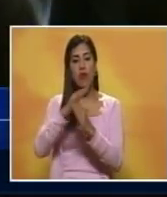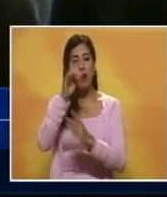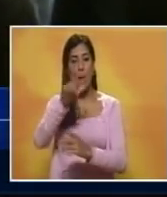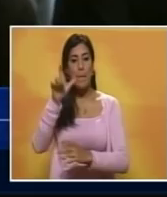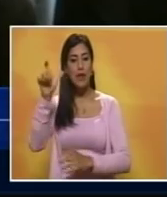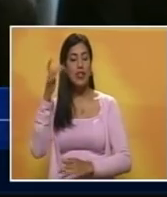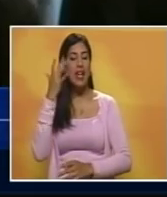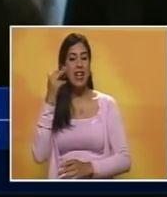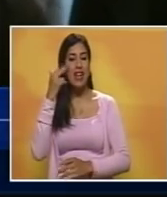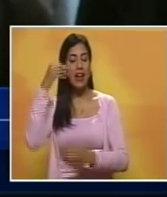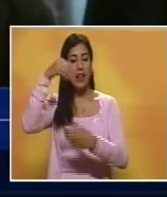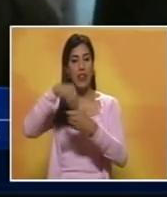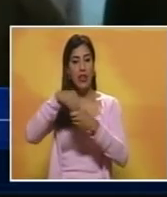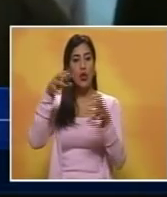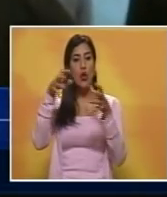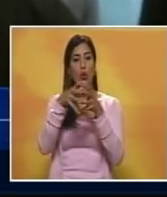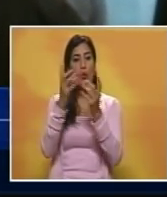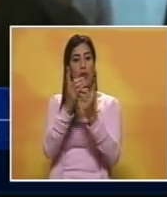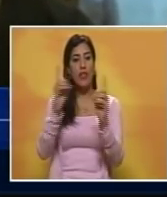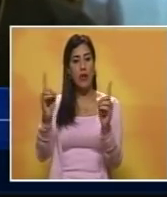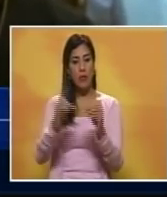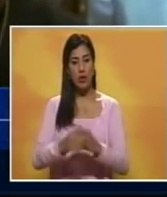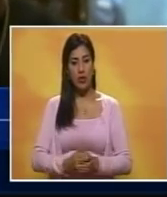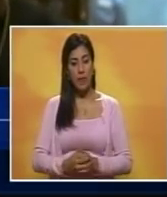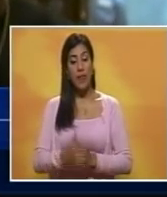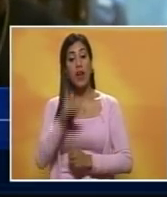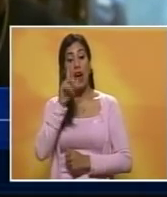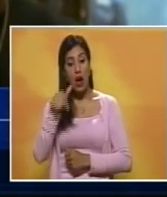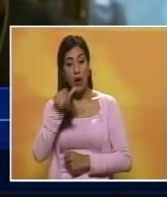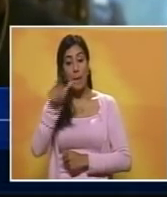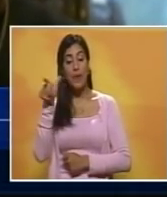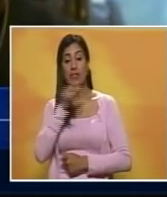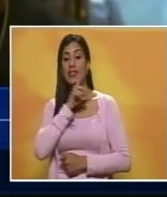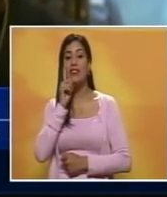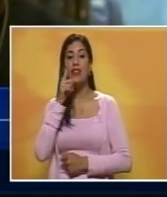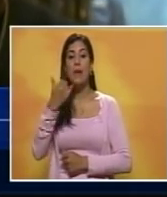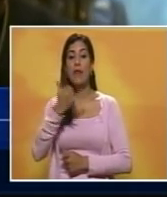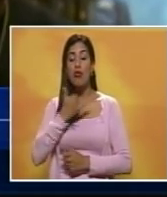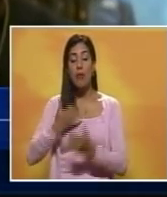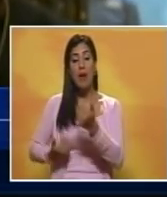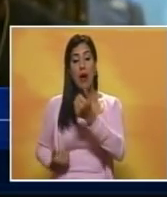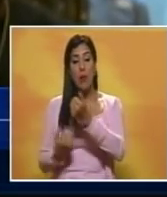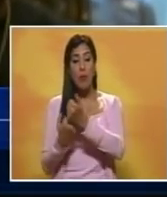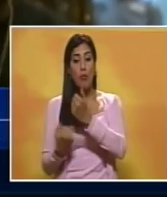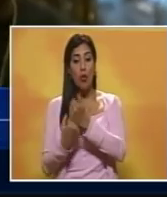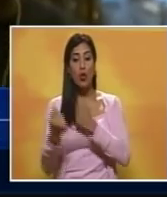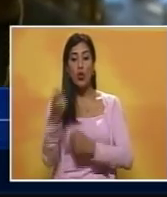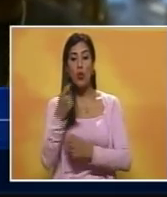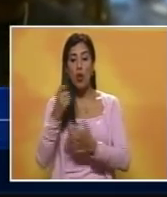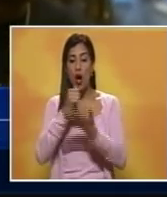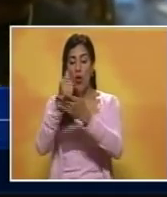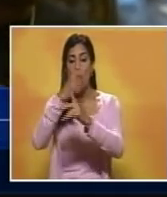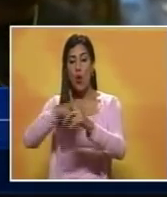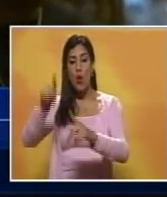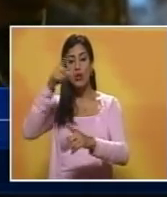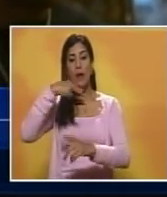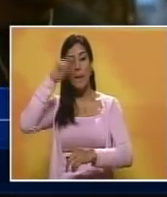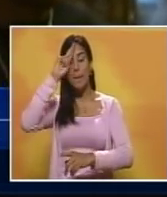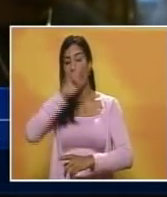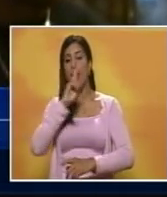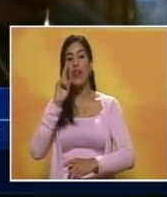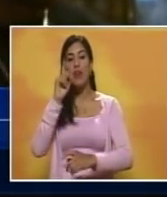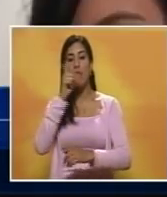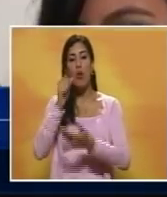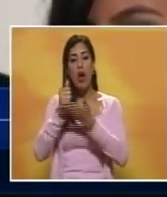personas afroamericanas del Partido Demócrata. Recordemos que Kanye se ha dedicado a apoyar a quienes buscan asilo, a los padres que